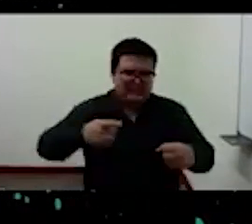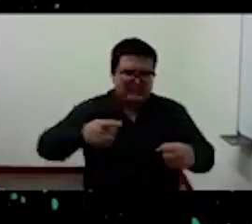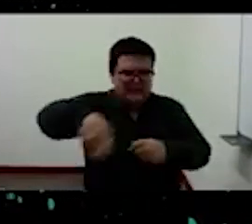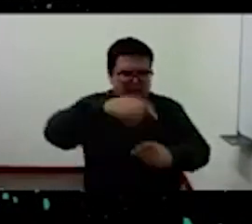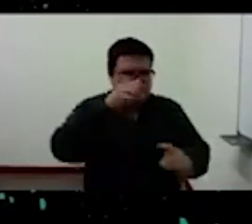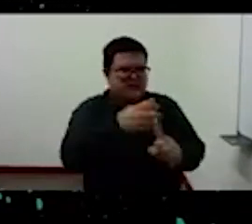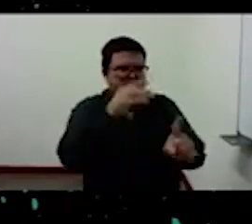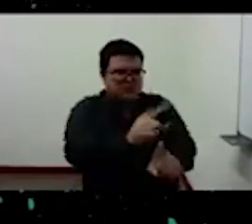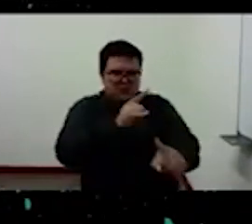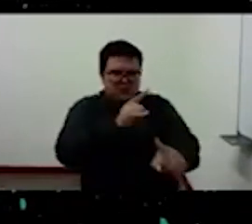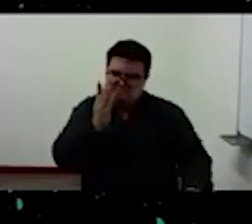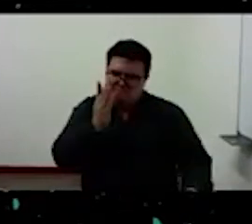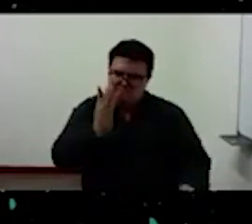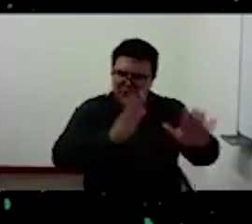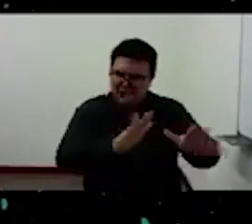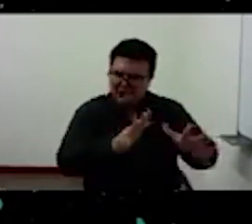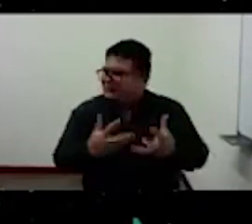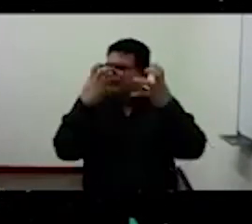accidente.